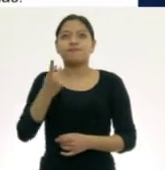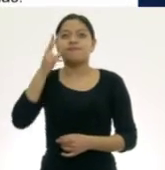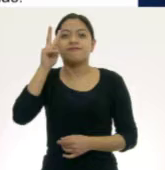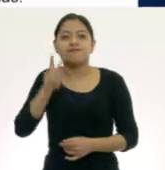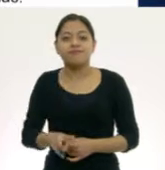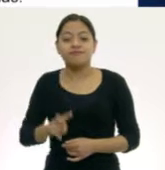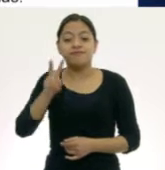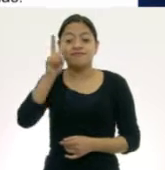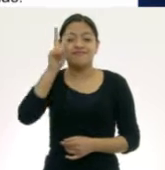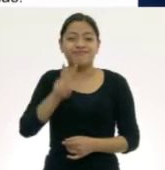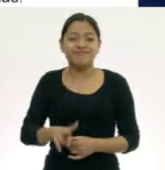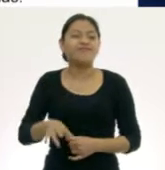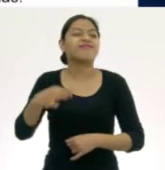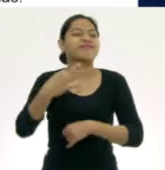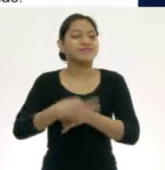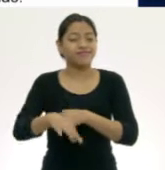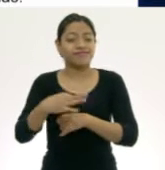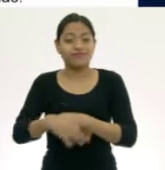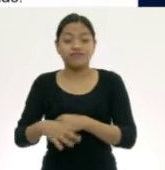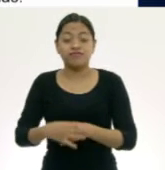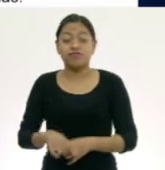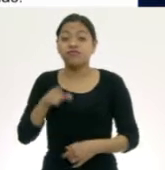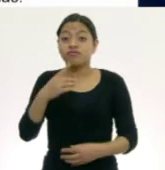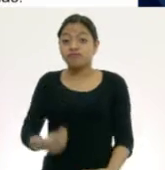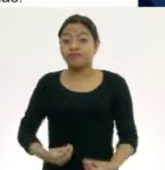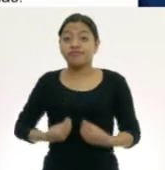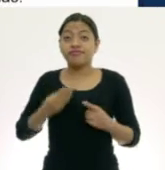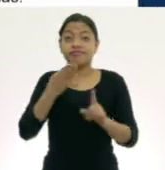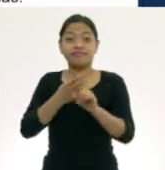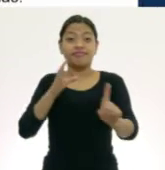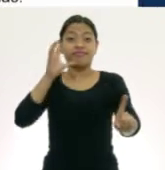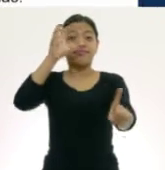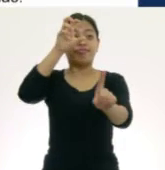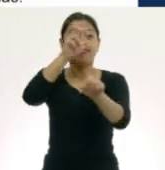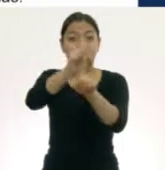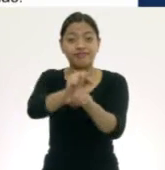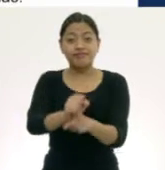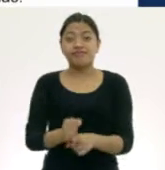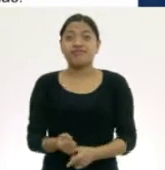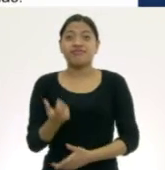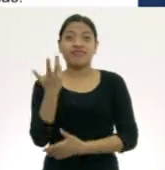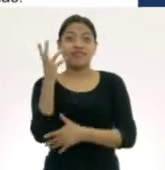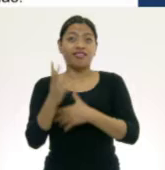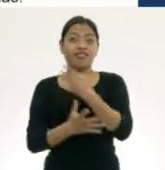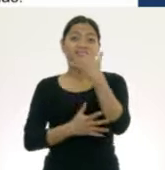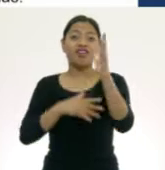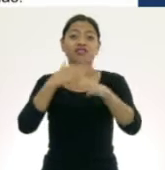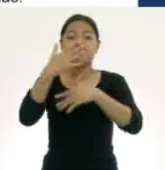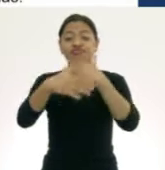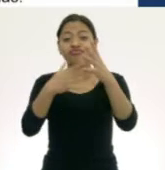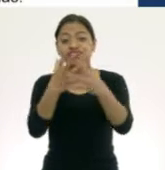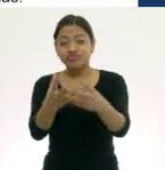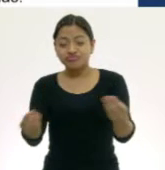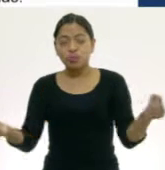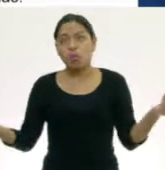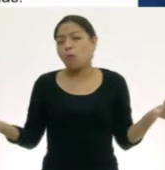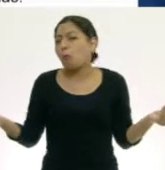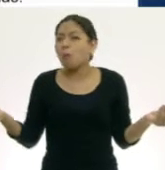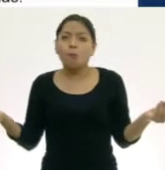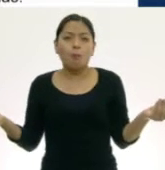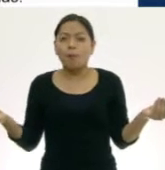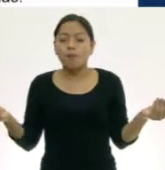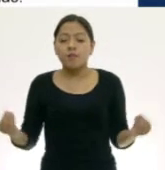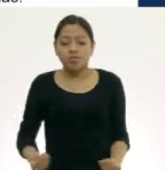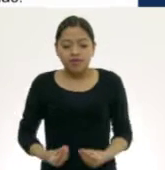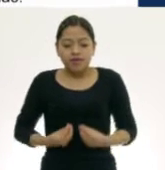verdad parcial. Ya no orientamos nuestras vidas hacia el merecimiento de un paraíso trascendente, sino que damos